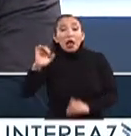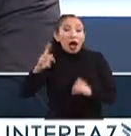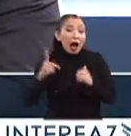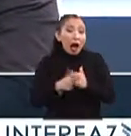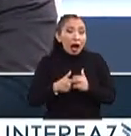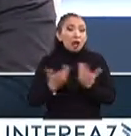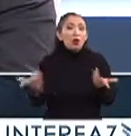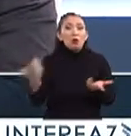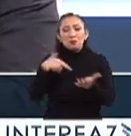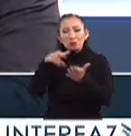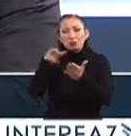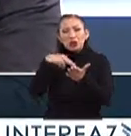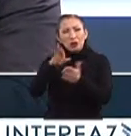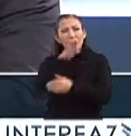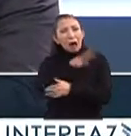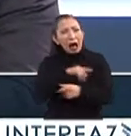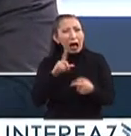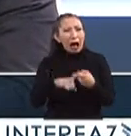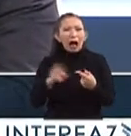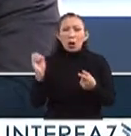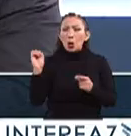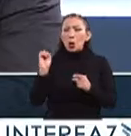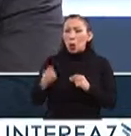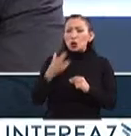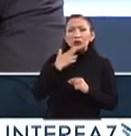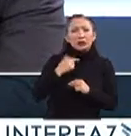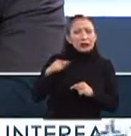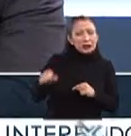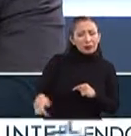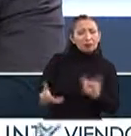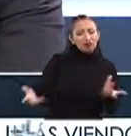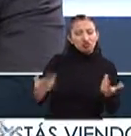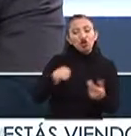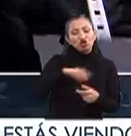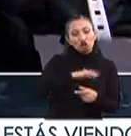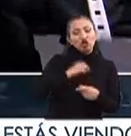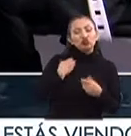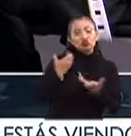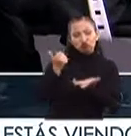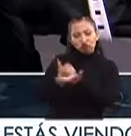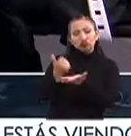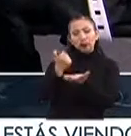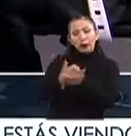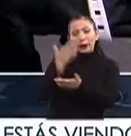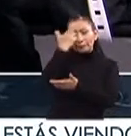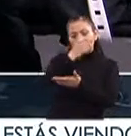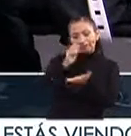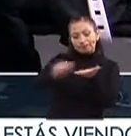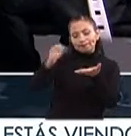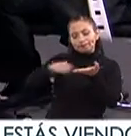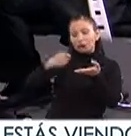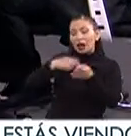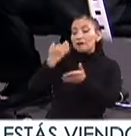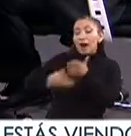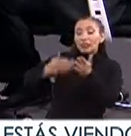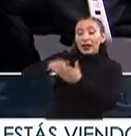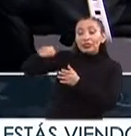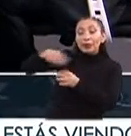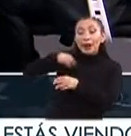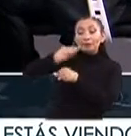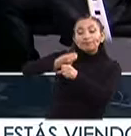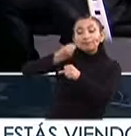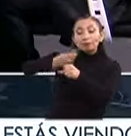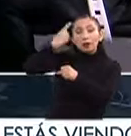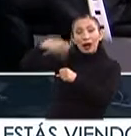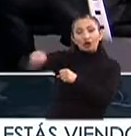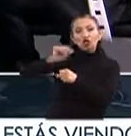de que la pintura está en malas condiciones, que ya no es funcional, nosotros les otorgamos un reporte en el cual les marcamos los puntos que deben de corregir